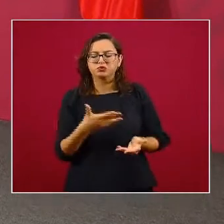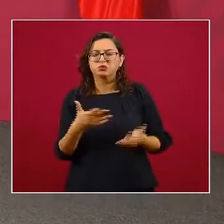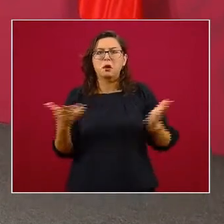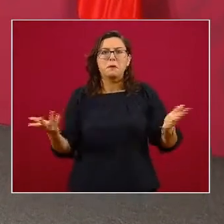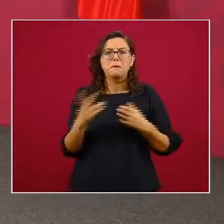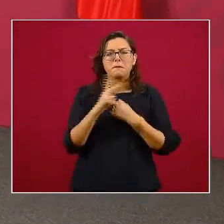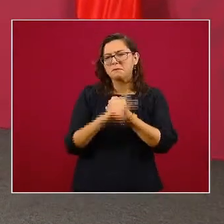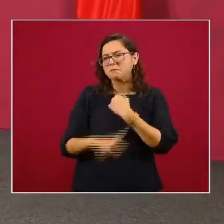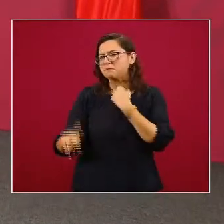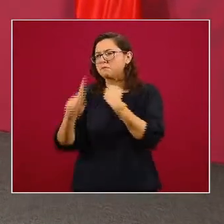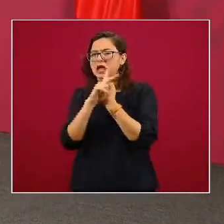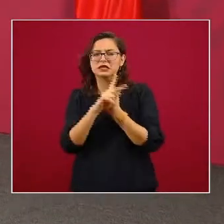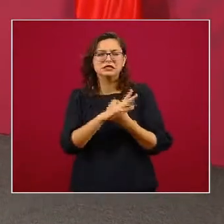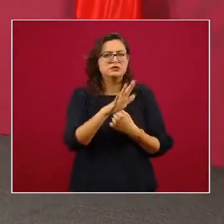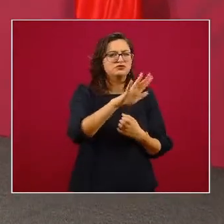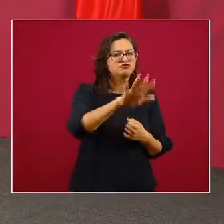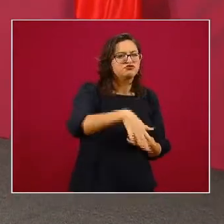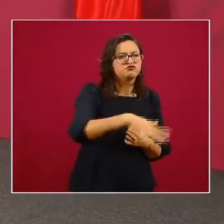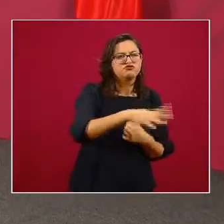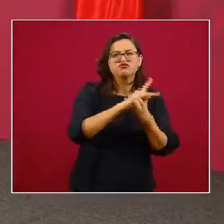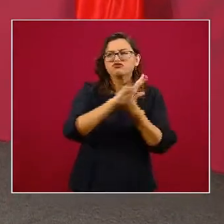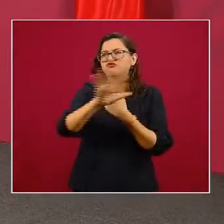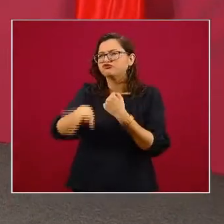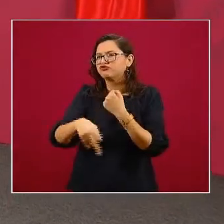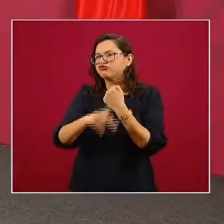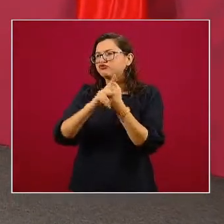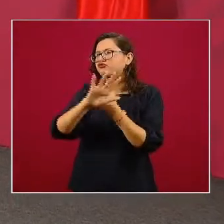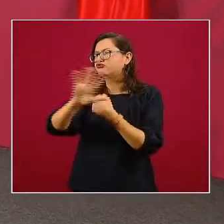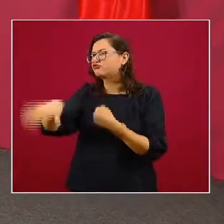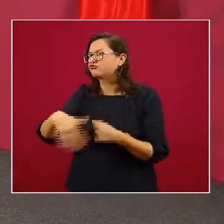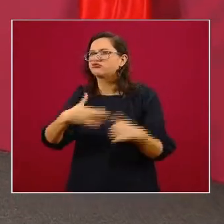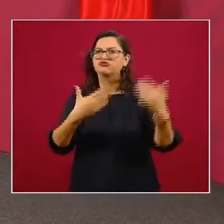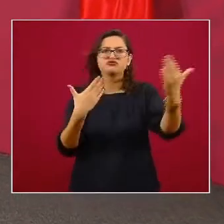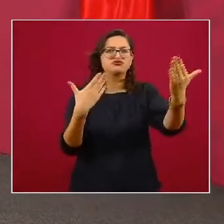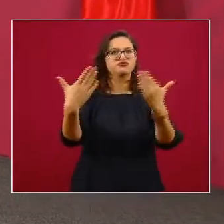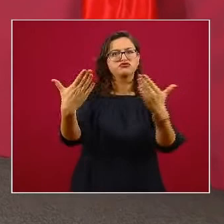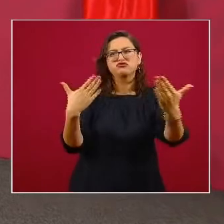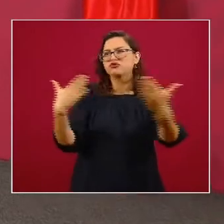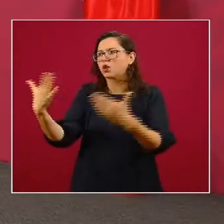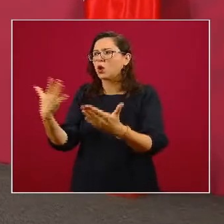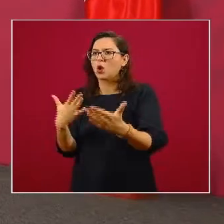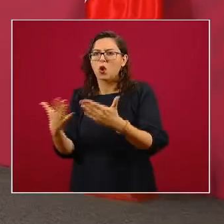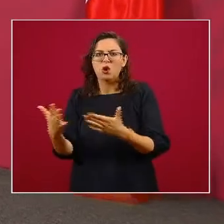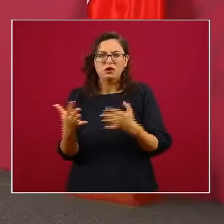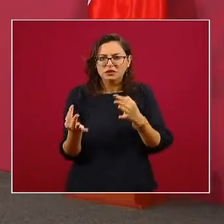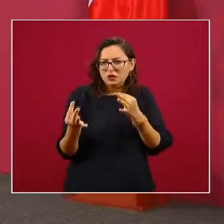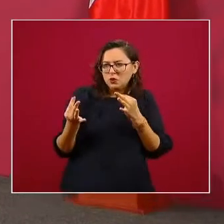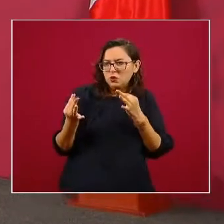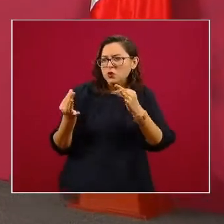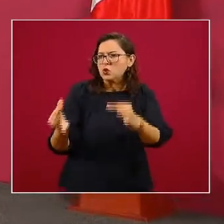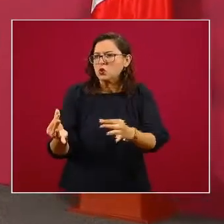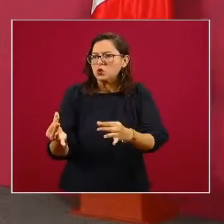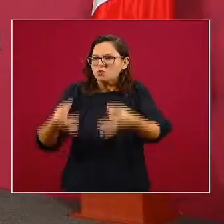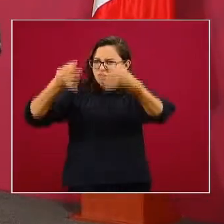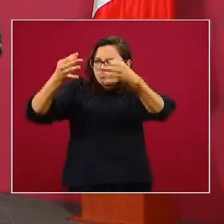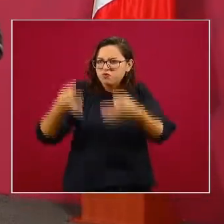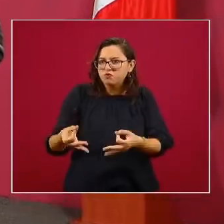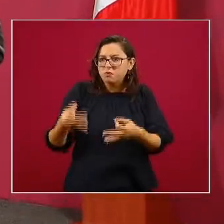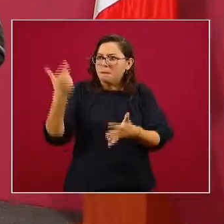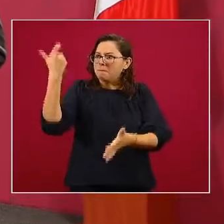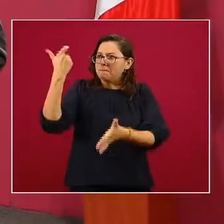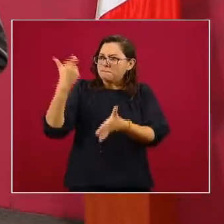las mejores condiciones en cuanto a calidad y precio de